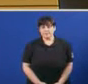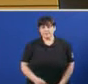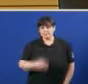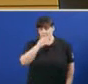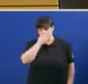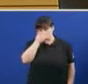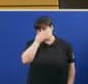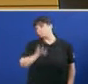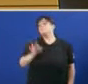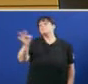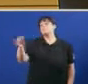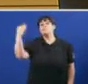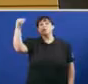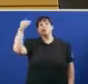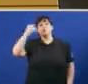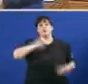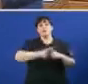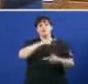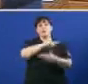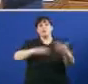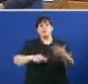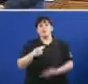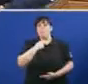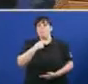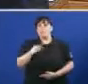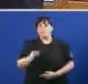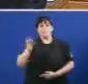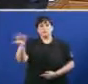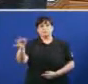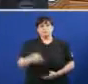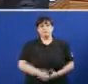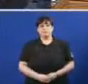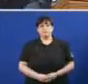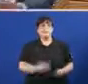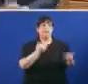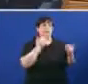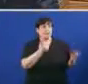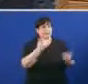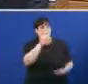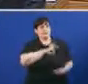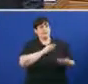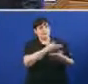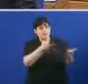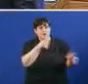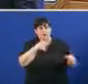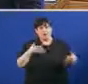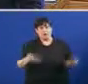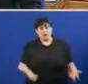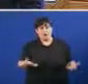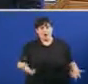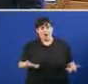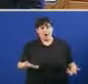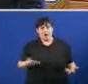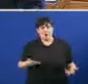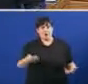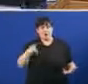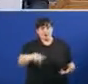Tenga a palabra o presidente da Xunta. Grazas, señoría. Evidentemente, agora pode haber outra aportación no Diario de